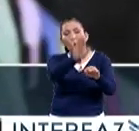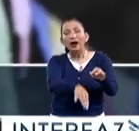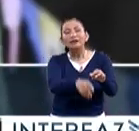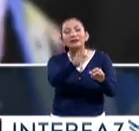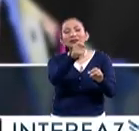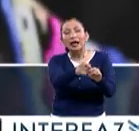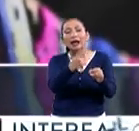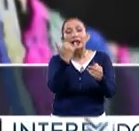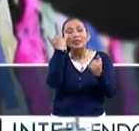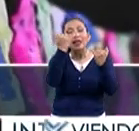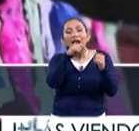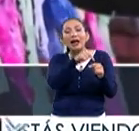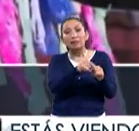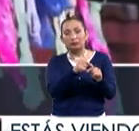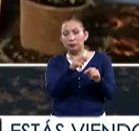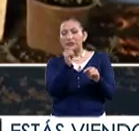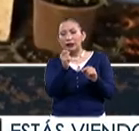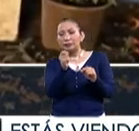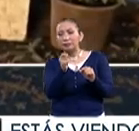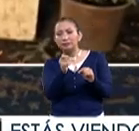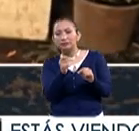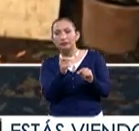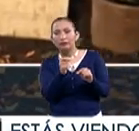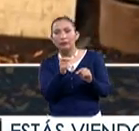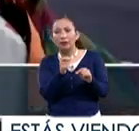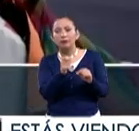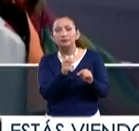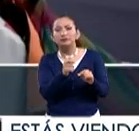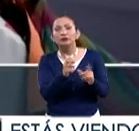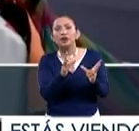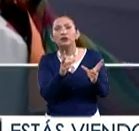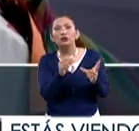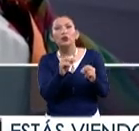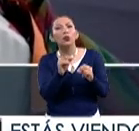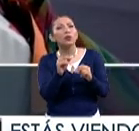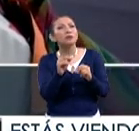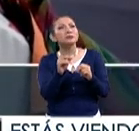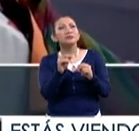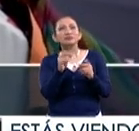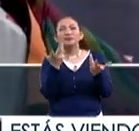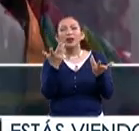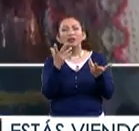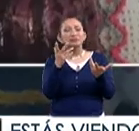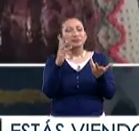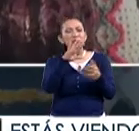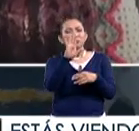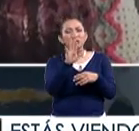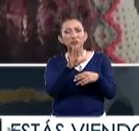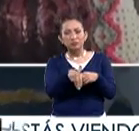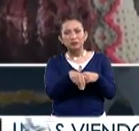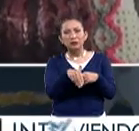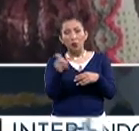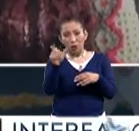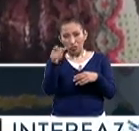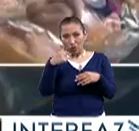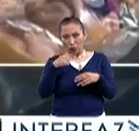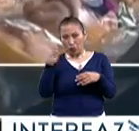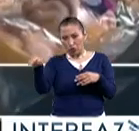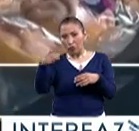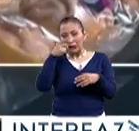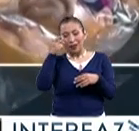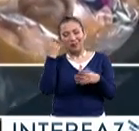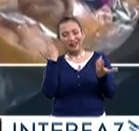muerte, que hay que tener claro que no es... también cuando usted maneja